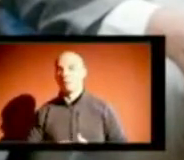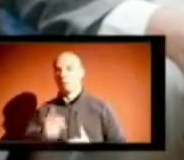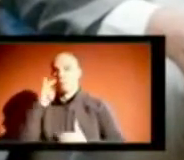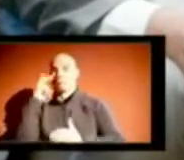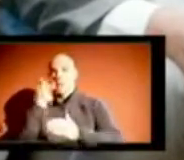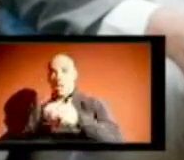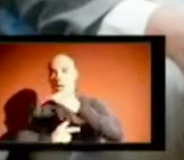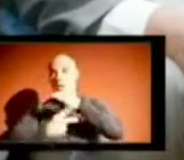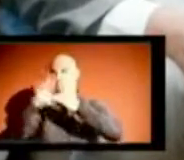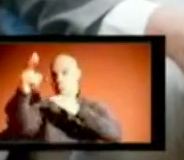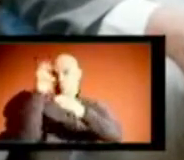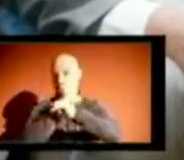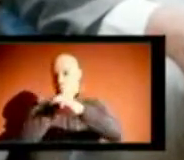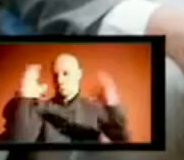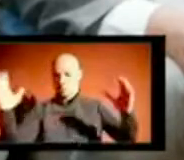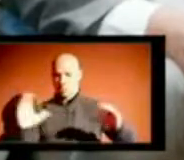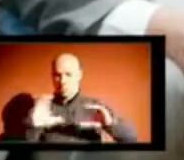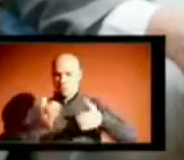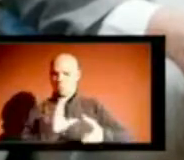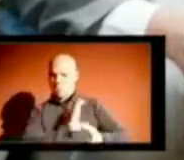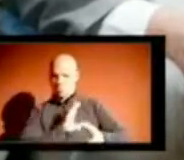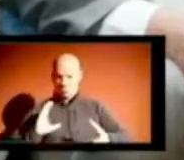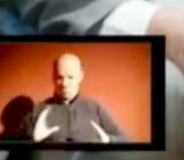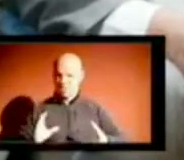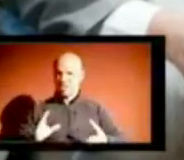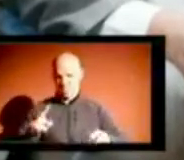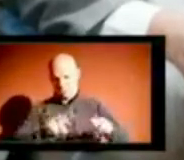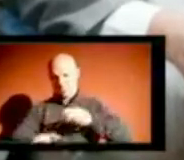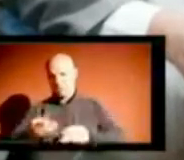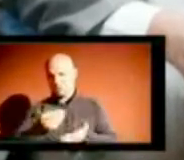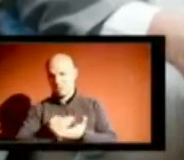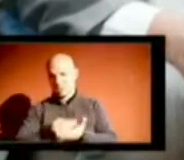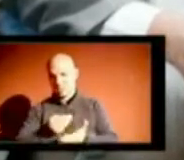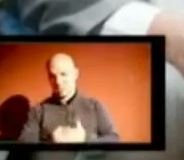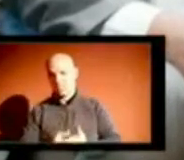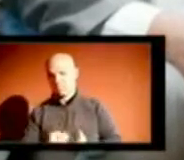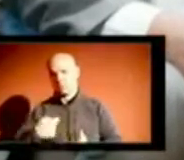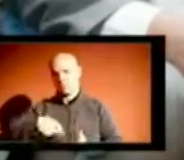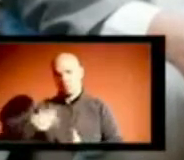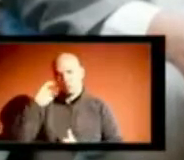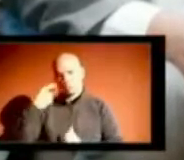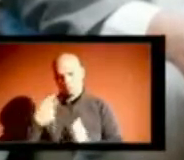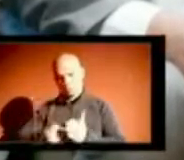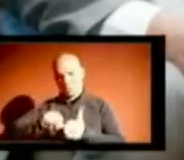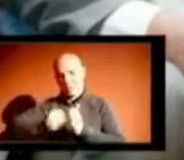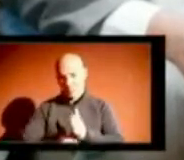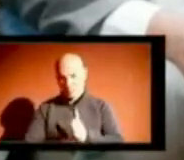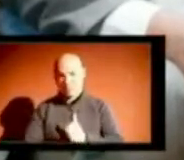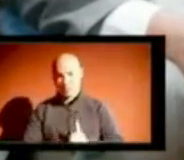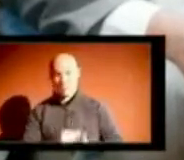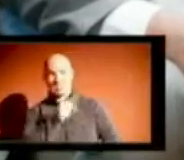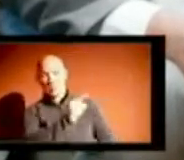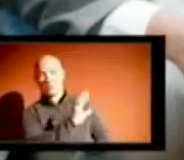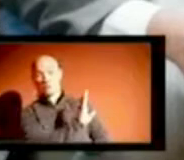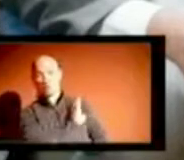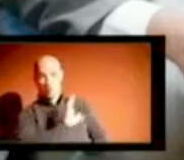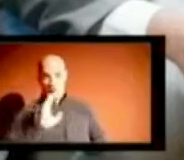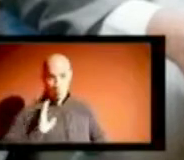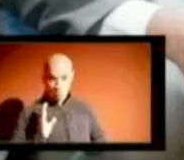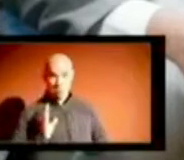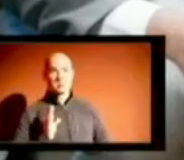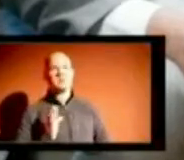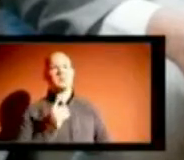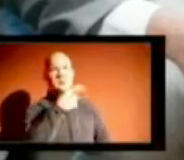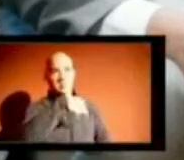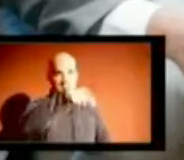proyección que presentó la Junta como parte del proceso presupuestario, y aquí tengo que hacer hincapié en lo que establece PROMESA, que es la Junta, el ente